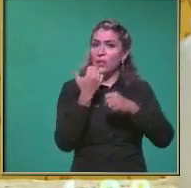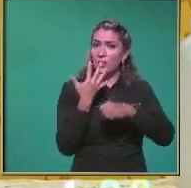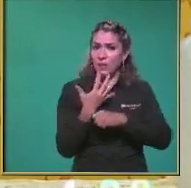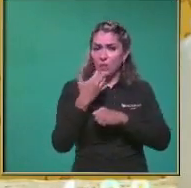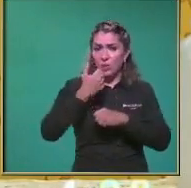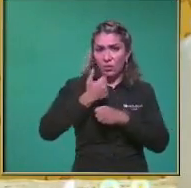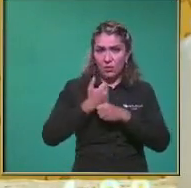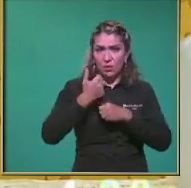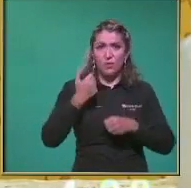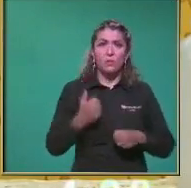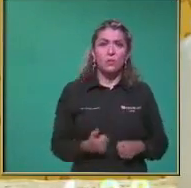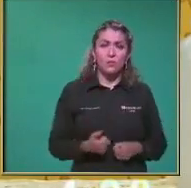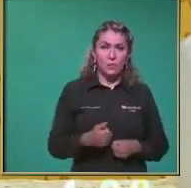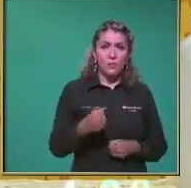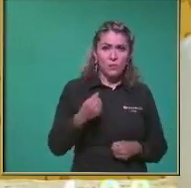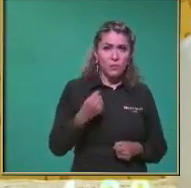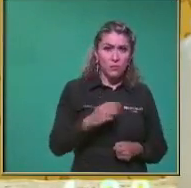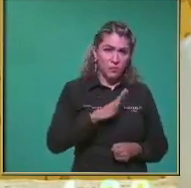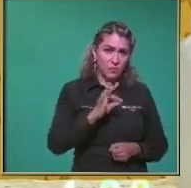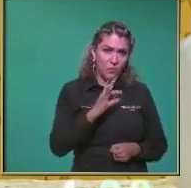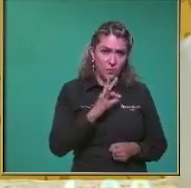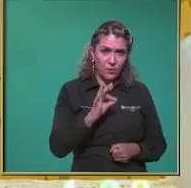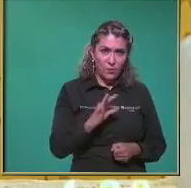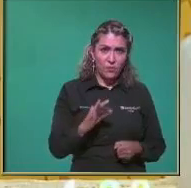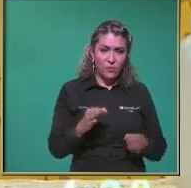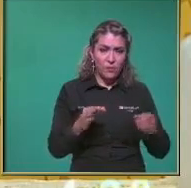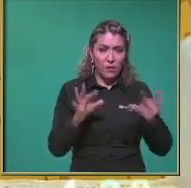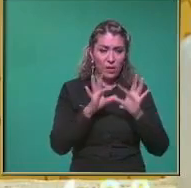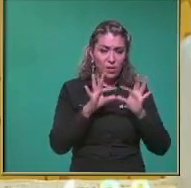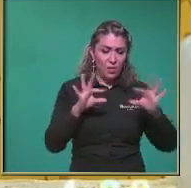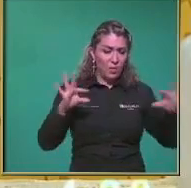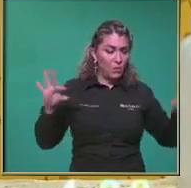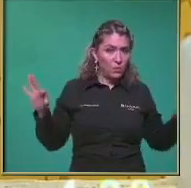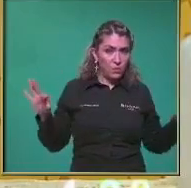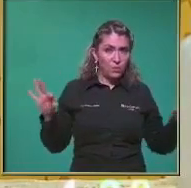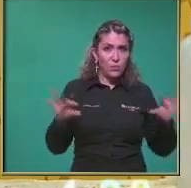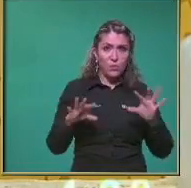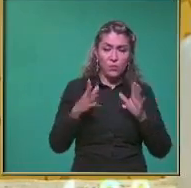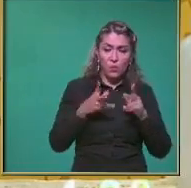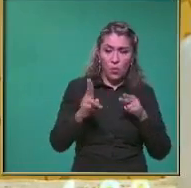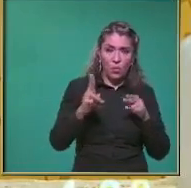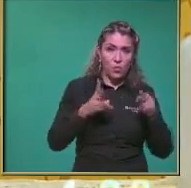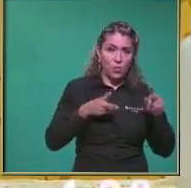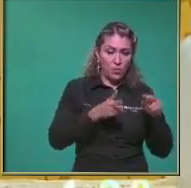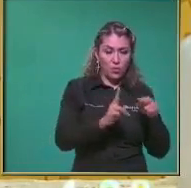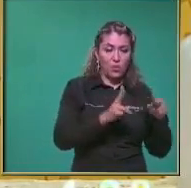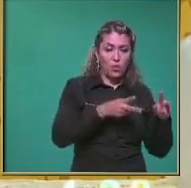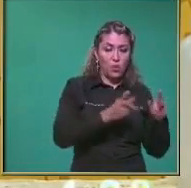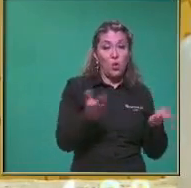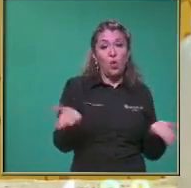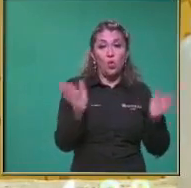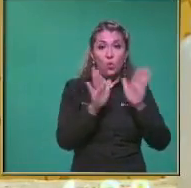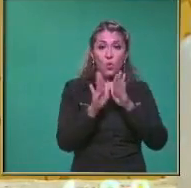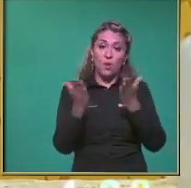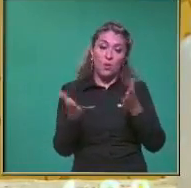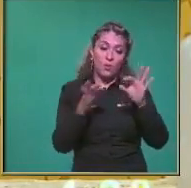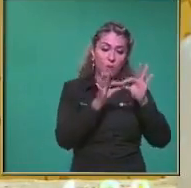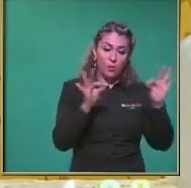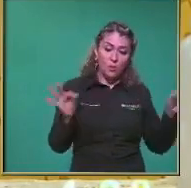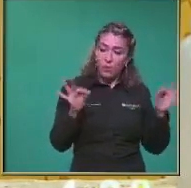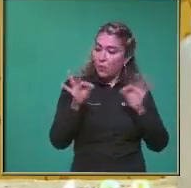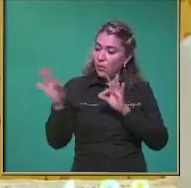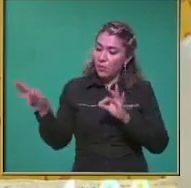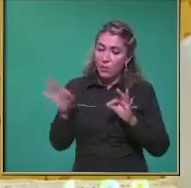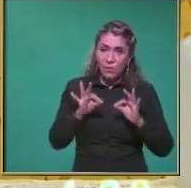Sí, nada más sencillamente voy tomando mi listón y voy cortando, o más bien voy midiendo para